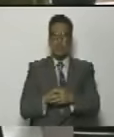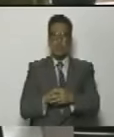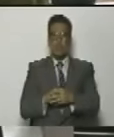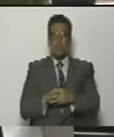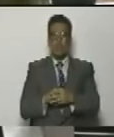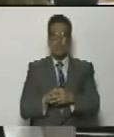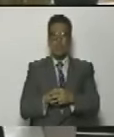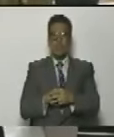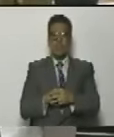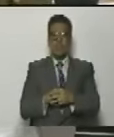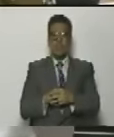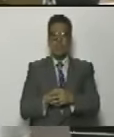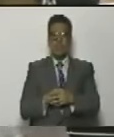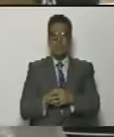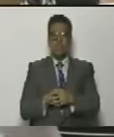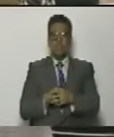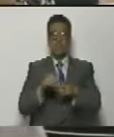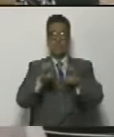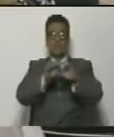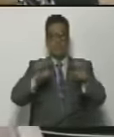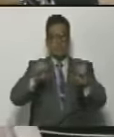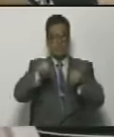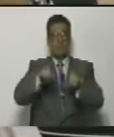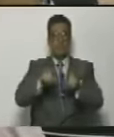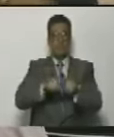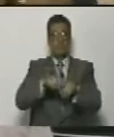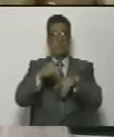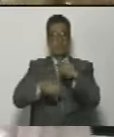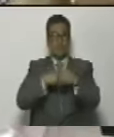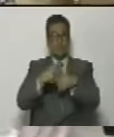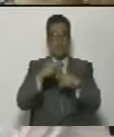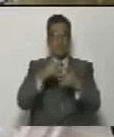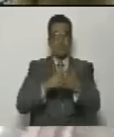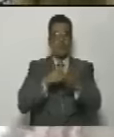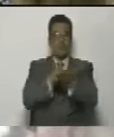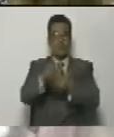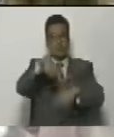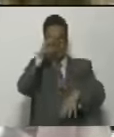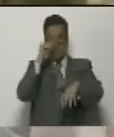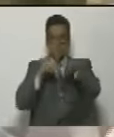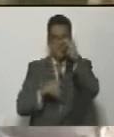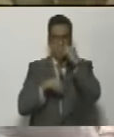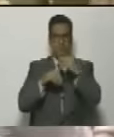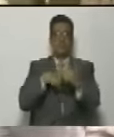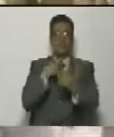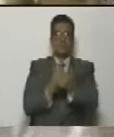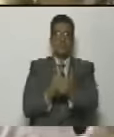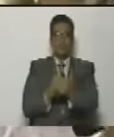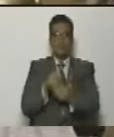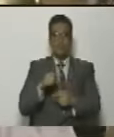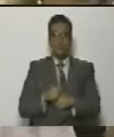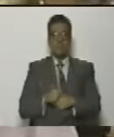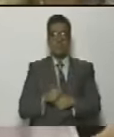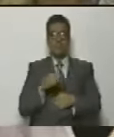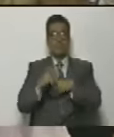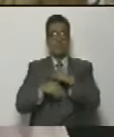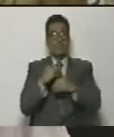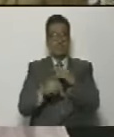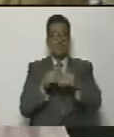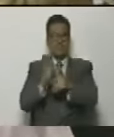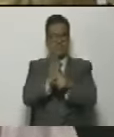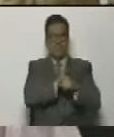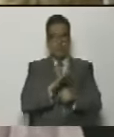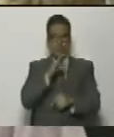desde lo educativo, con programas como Vamos a Aprender, hasta lo que va a ser